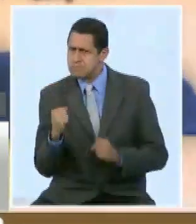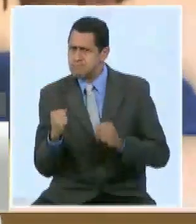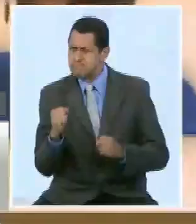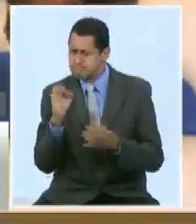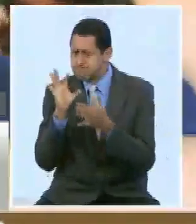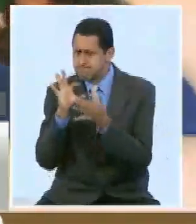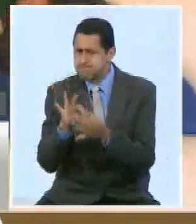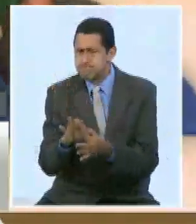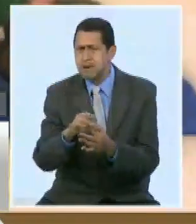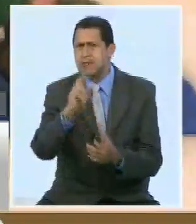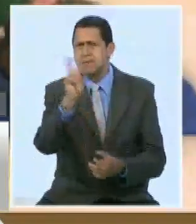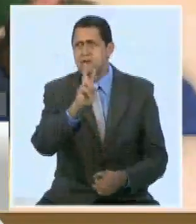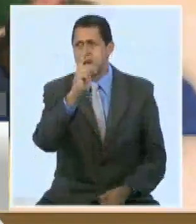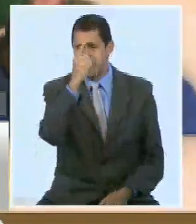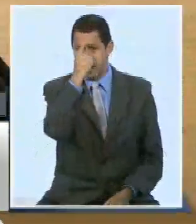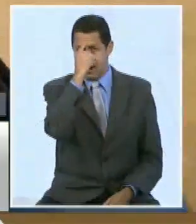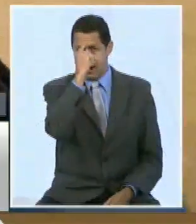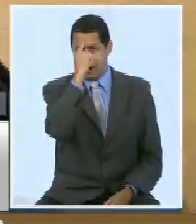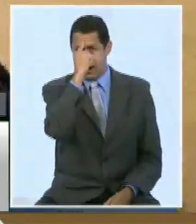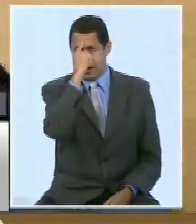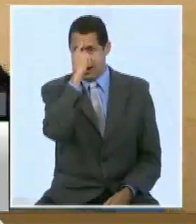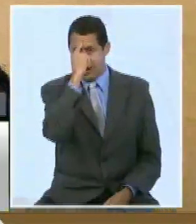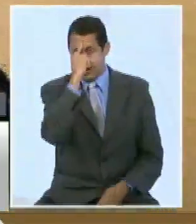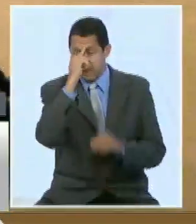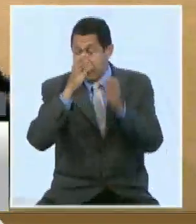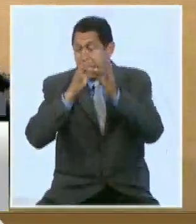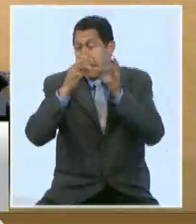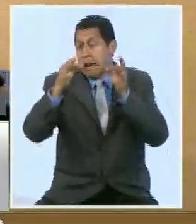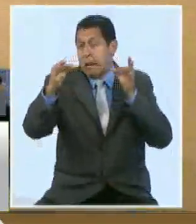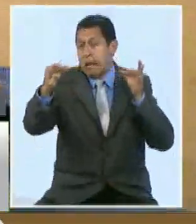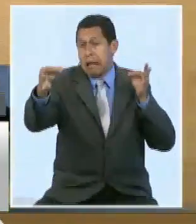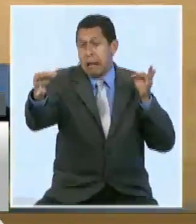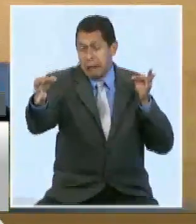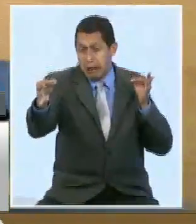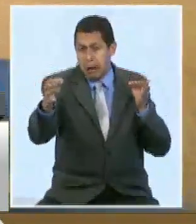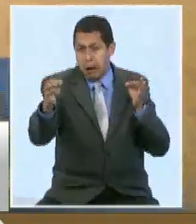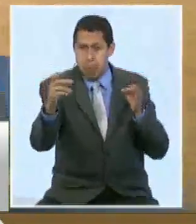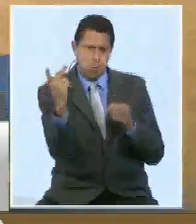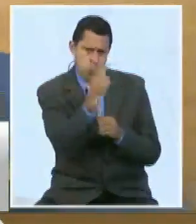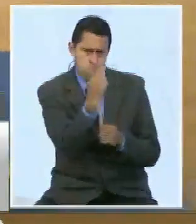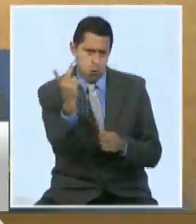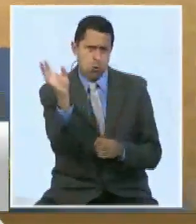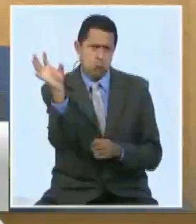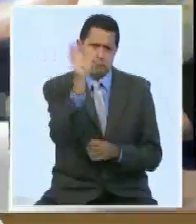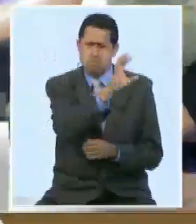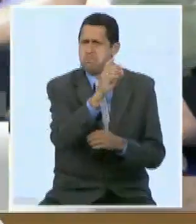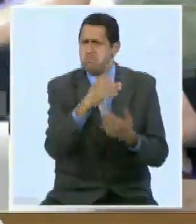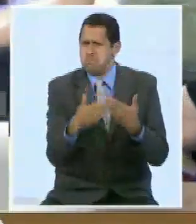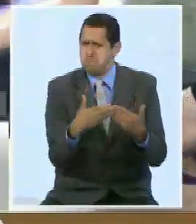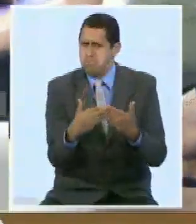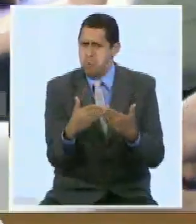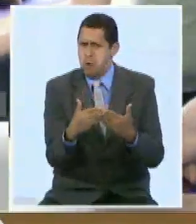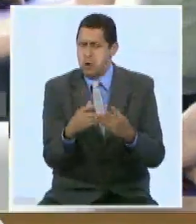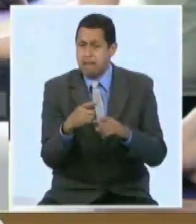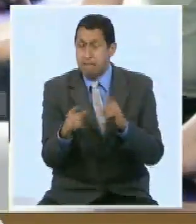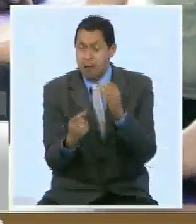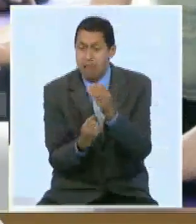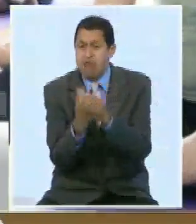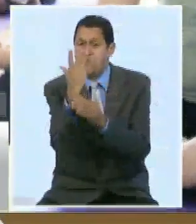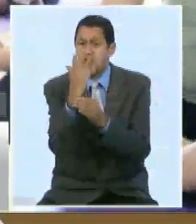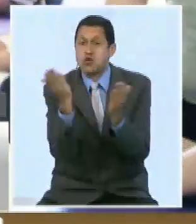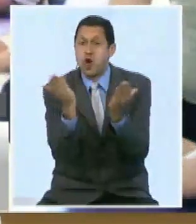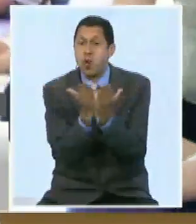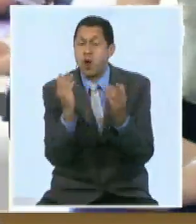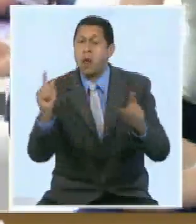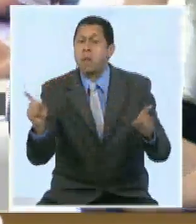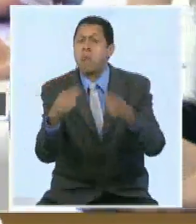lazos entre venezuela y la india a pesar de la distancia geográfica que hay entre los dos países mediante la creación de una escuela de